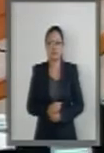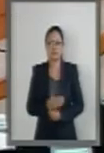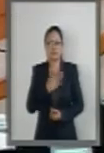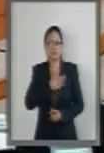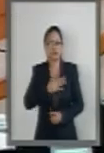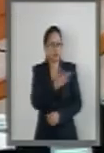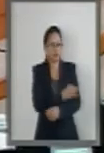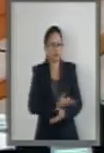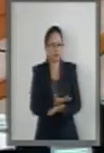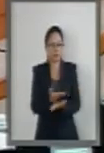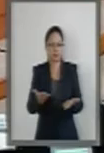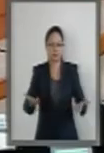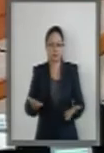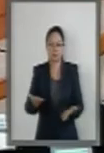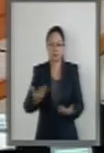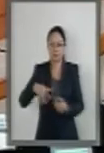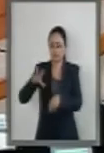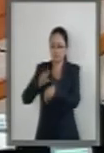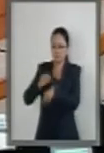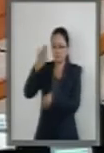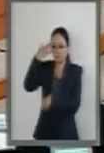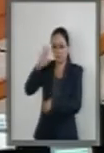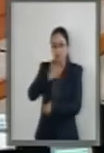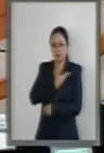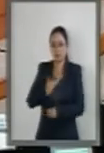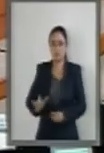Muy buenas tardes. Con su permiso, señor presidente,